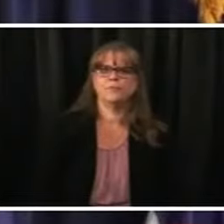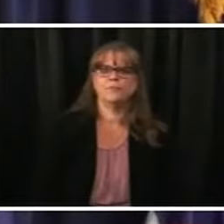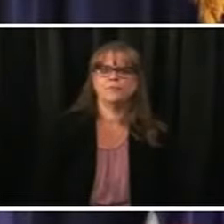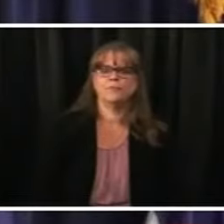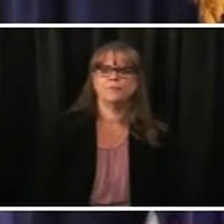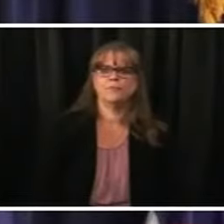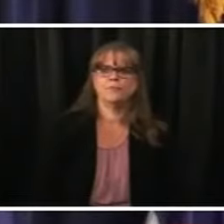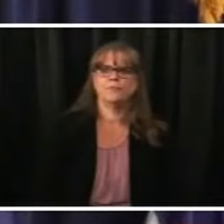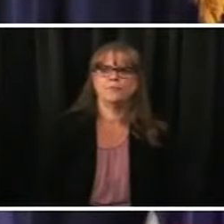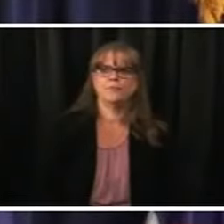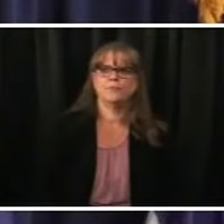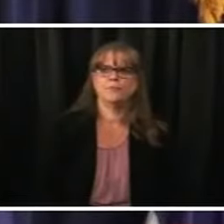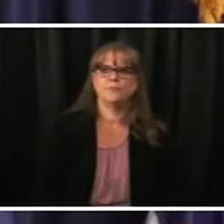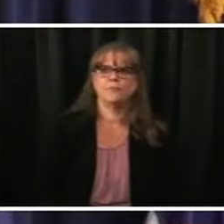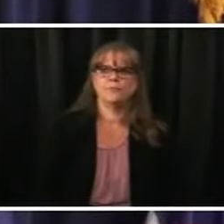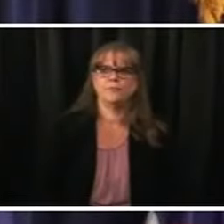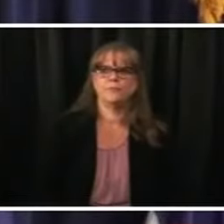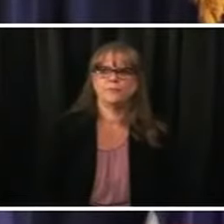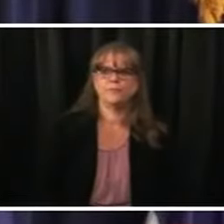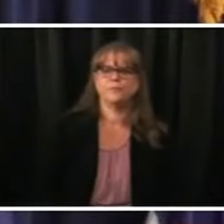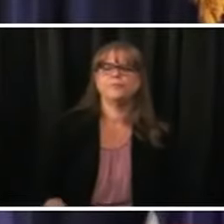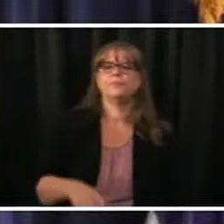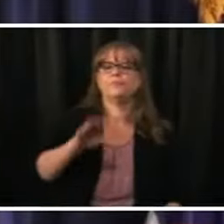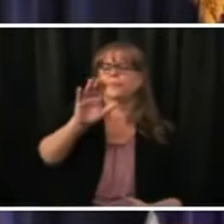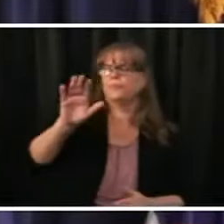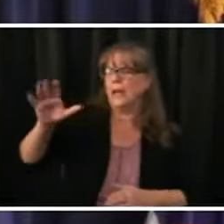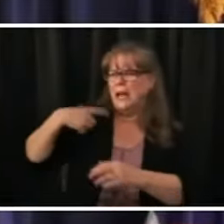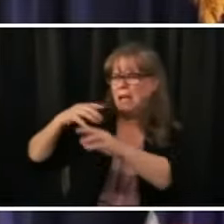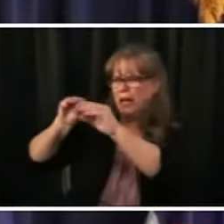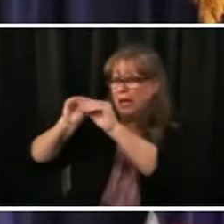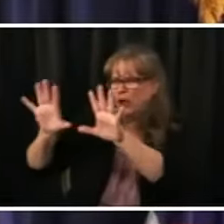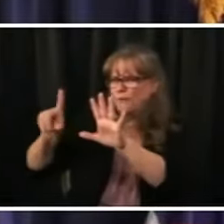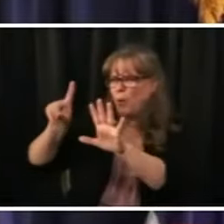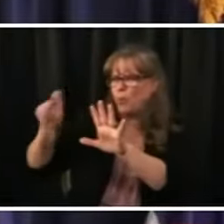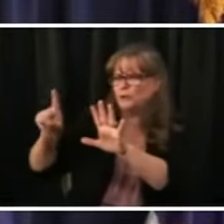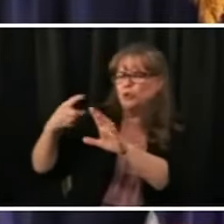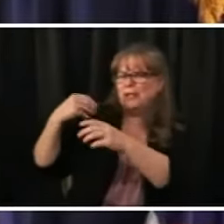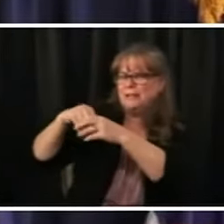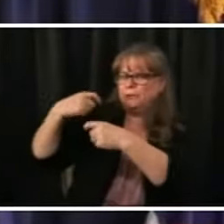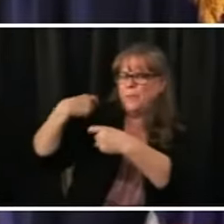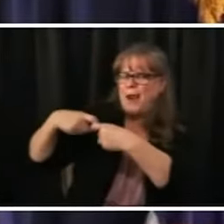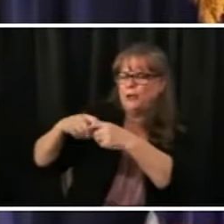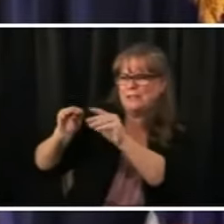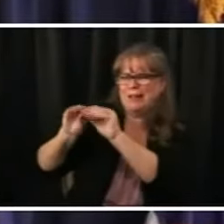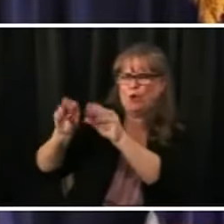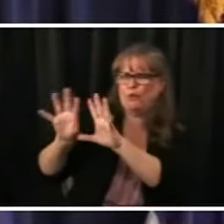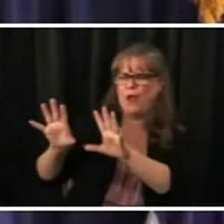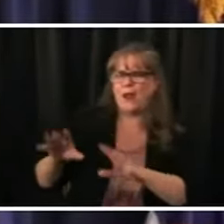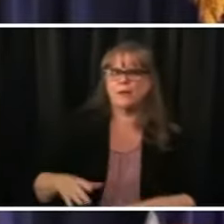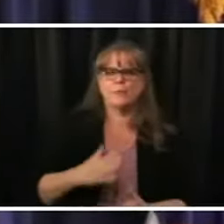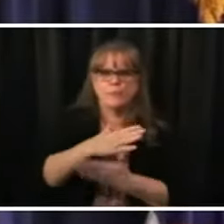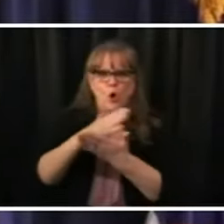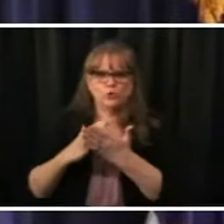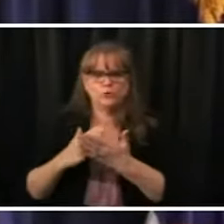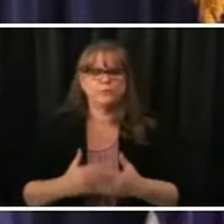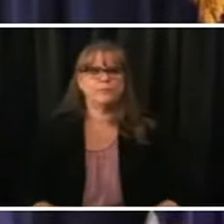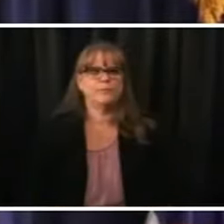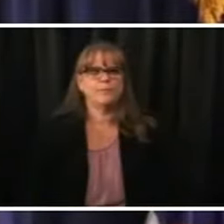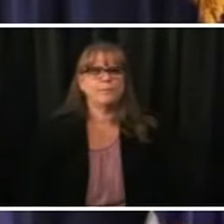Quisiera preguntar a Mrs. Linda y Mrs. Rebeca, sí. ¿Cuál es su mensaje a la comunidad hispana en cuanto a la